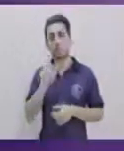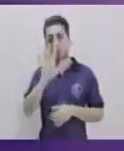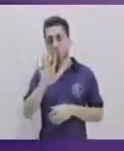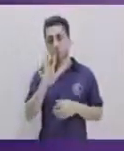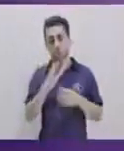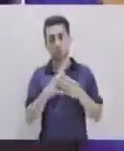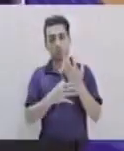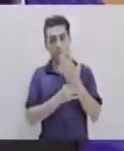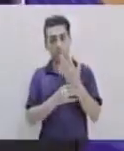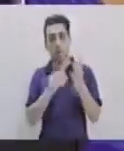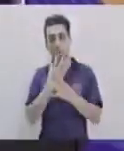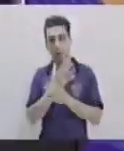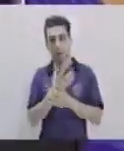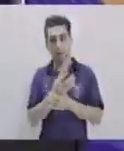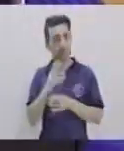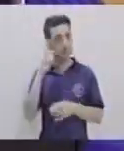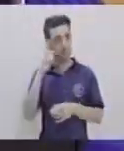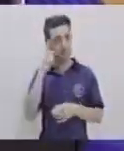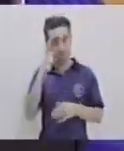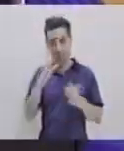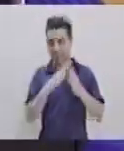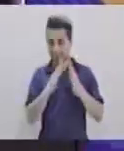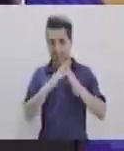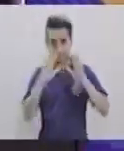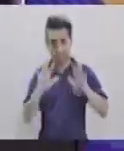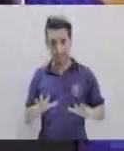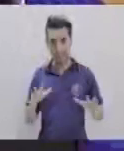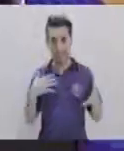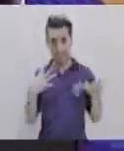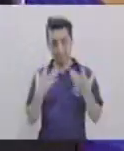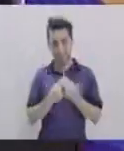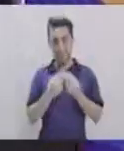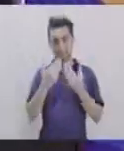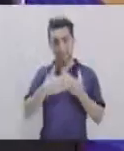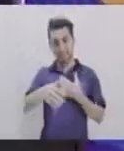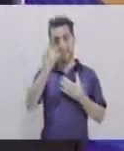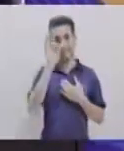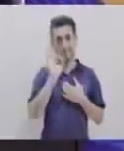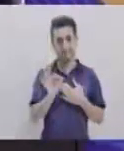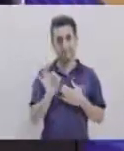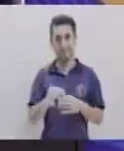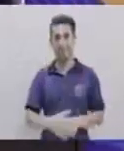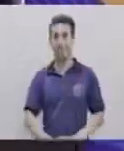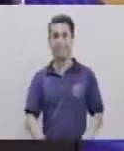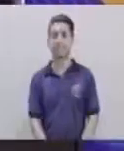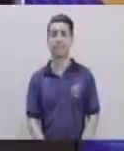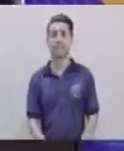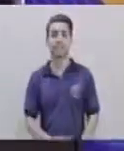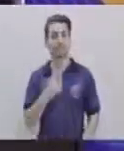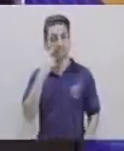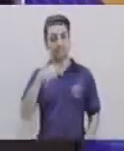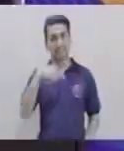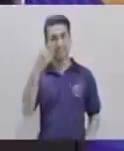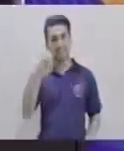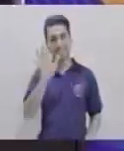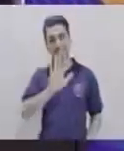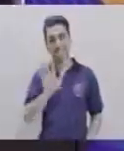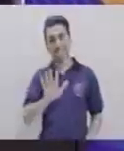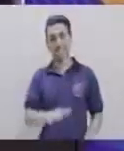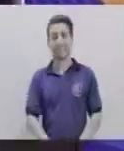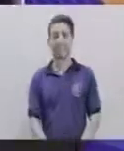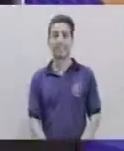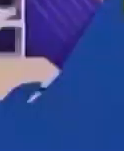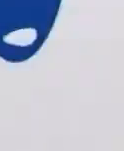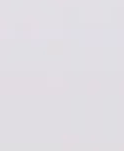constantemente en tus manos. Recuerda, quédate en casa, juntos saldremos adelante. Nos vemos a